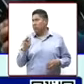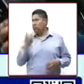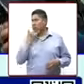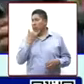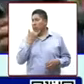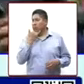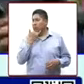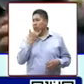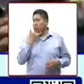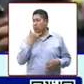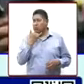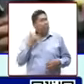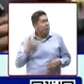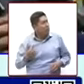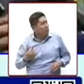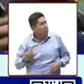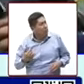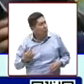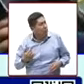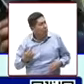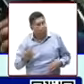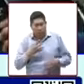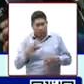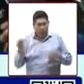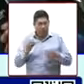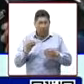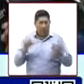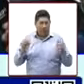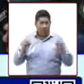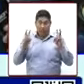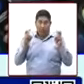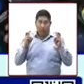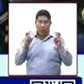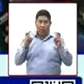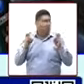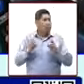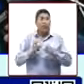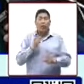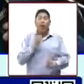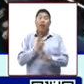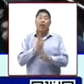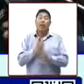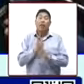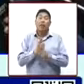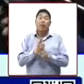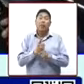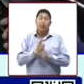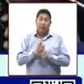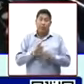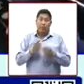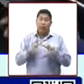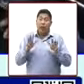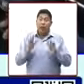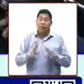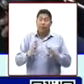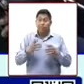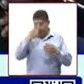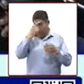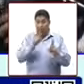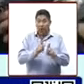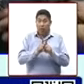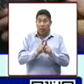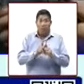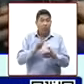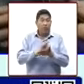ponga tu esfuerzo en el marco del bien común y de la paz en paz. Y justamente eso, la paz en paz a partir de este acuerdo.